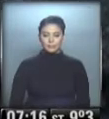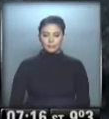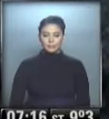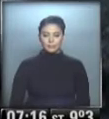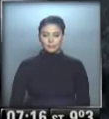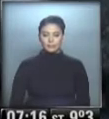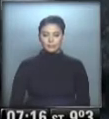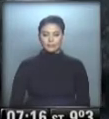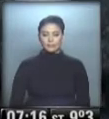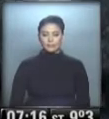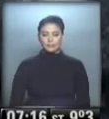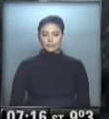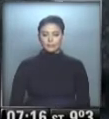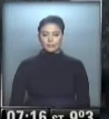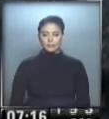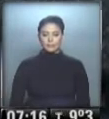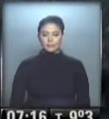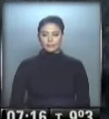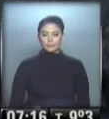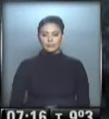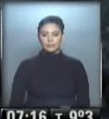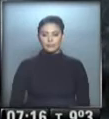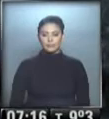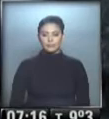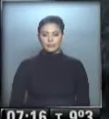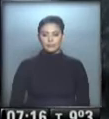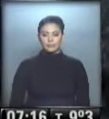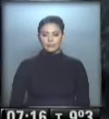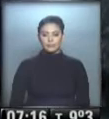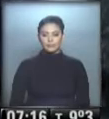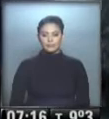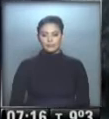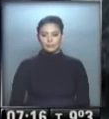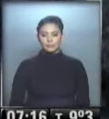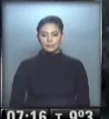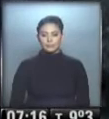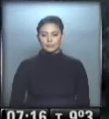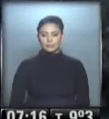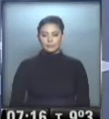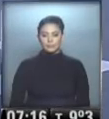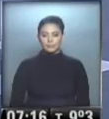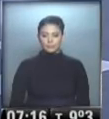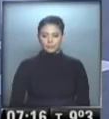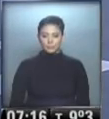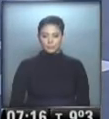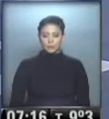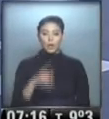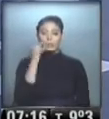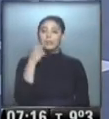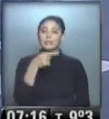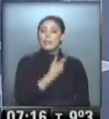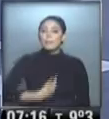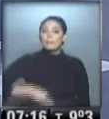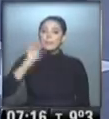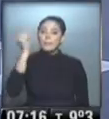para evitar tu espacio cibernético ser instrumentalizado como arma de guerra a dilma rousseff